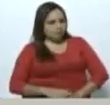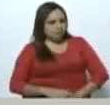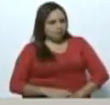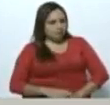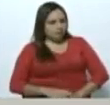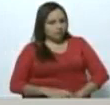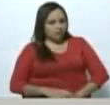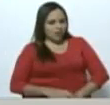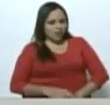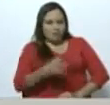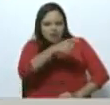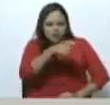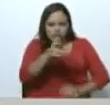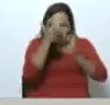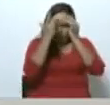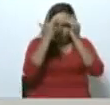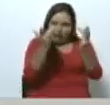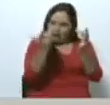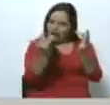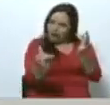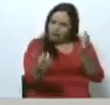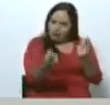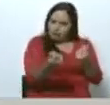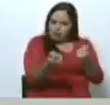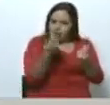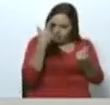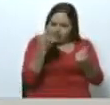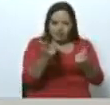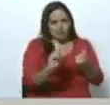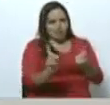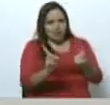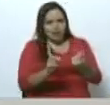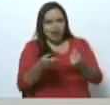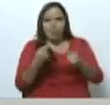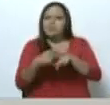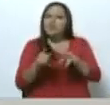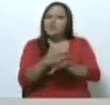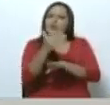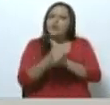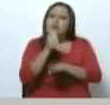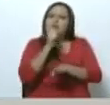predecirlo. Al contrario, era lo lógico, pues. Ah, pero era causada por ellos mismos.